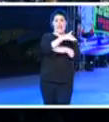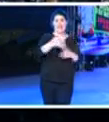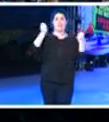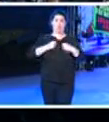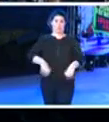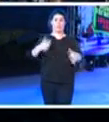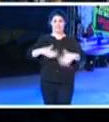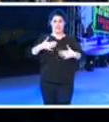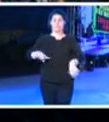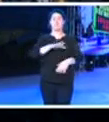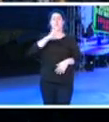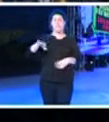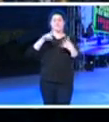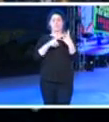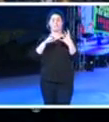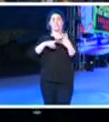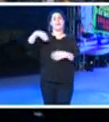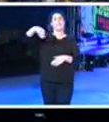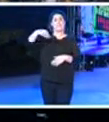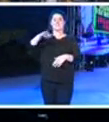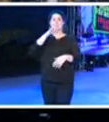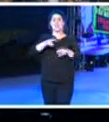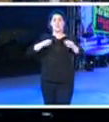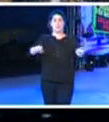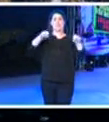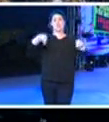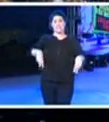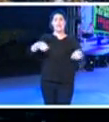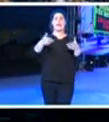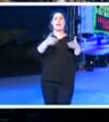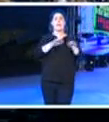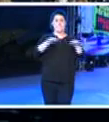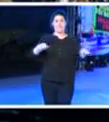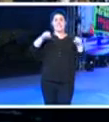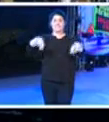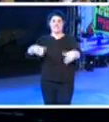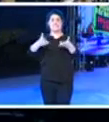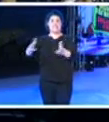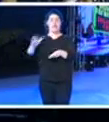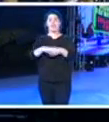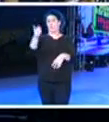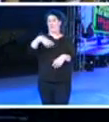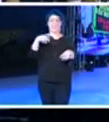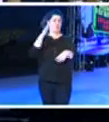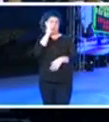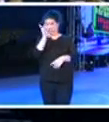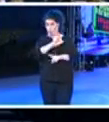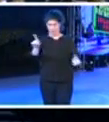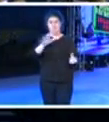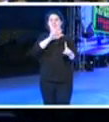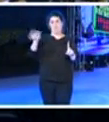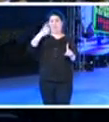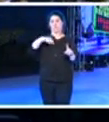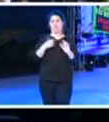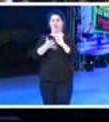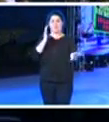Y actuando como presidente del jurado, sin mesa ni silla para que no se duerma y con el móvil requisado para que no mande un WhatsApp antes de liberar,